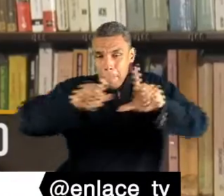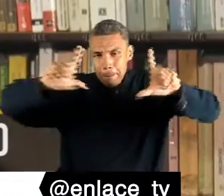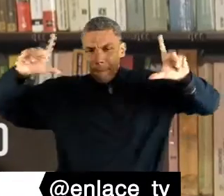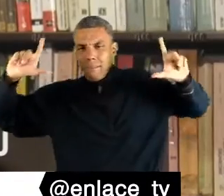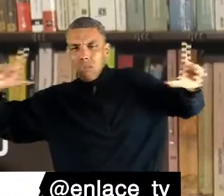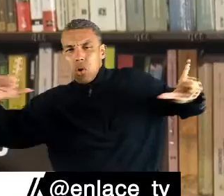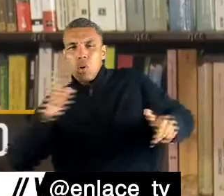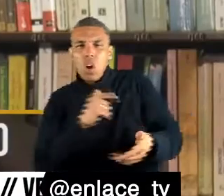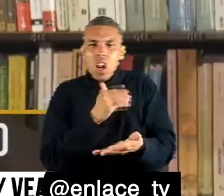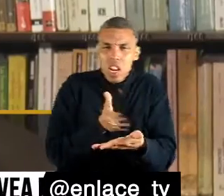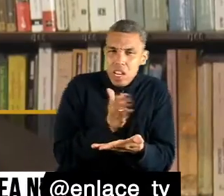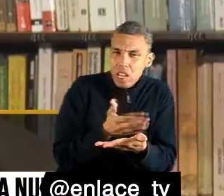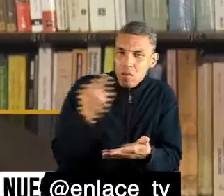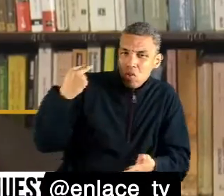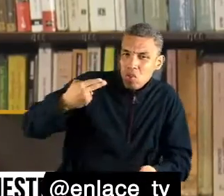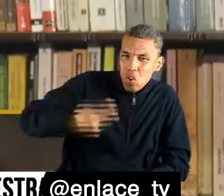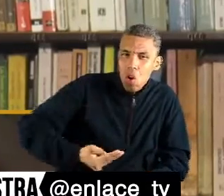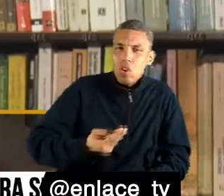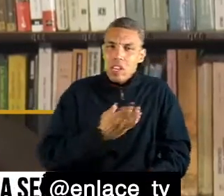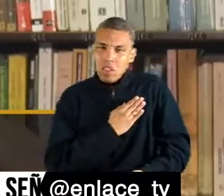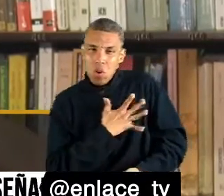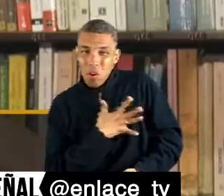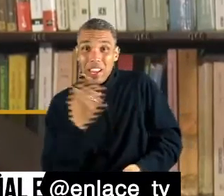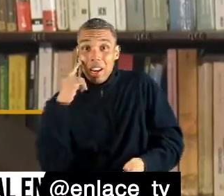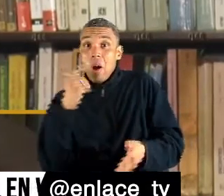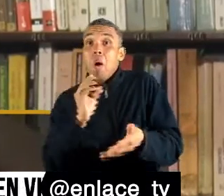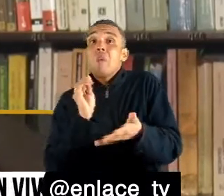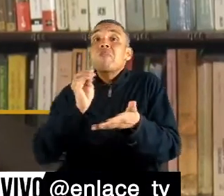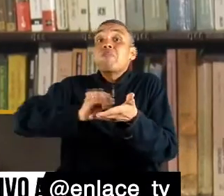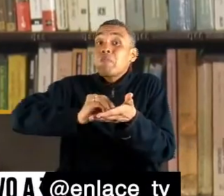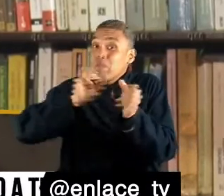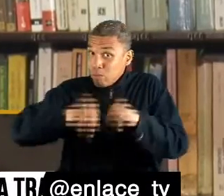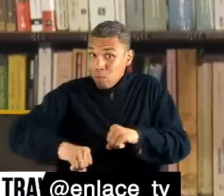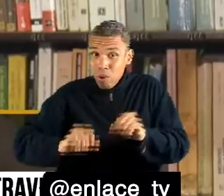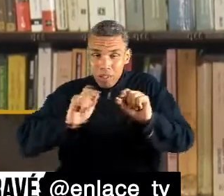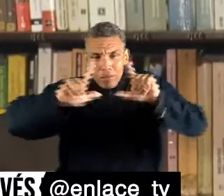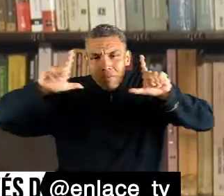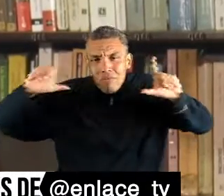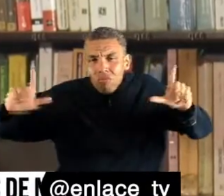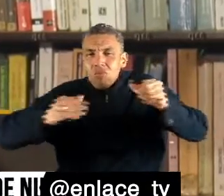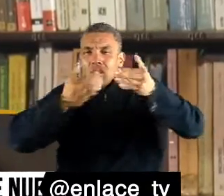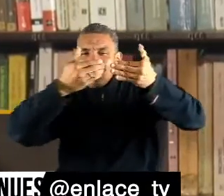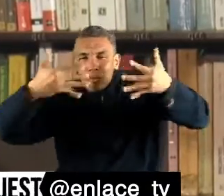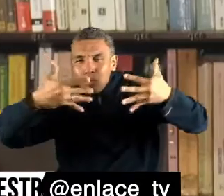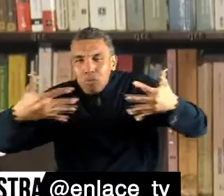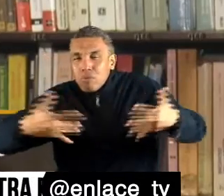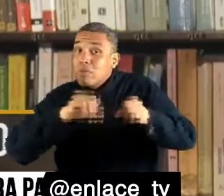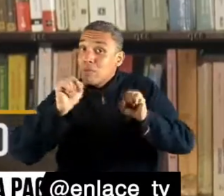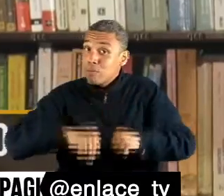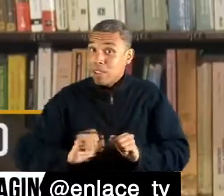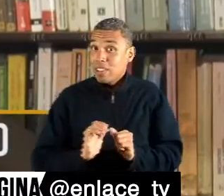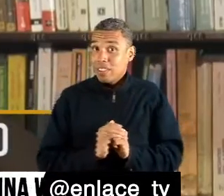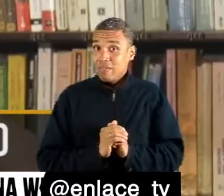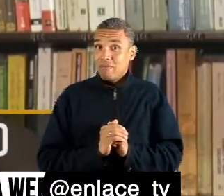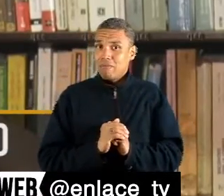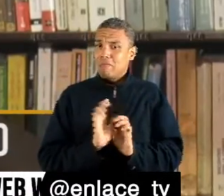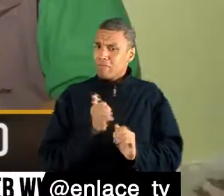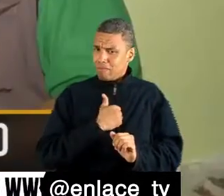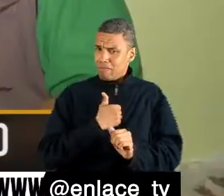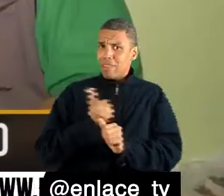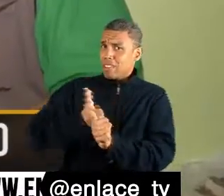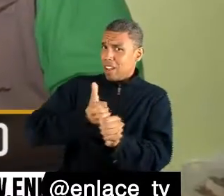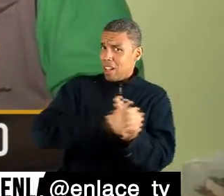haya, lo que esté en el Plan Nacional de Biblioteca, ampliar lo que es la Gaboteca y cada uno tener su propia Gaboteca en